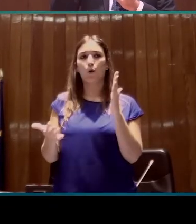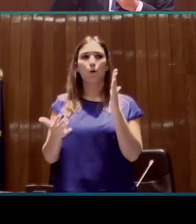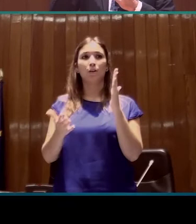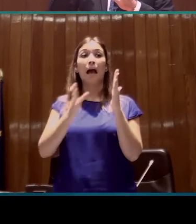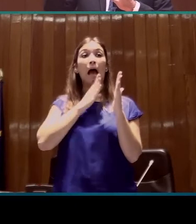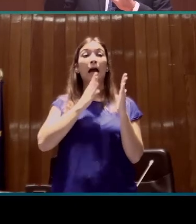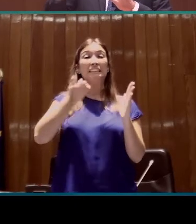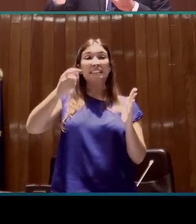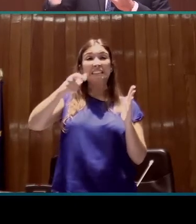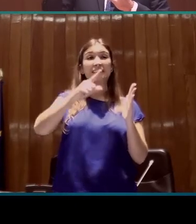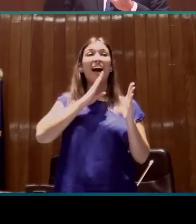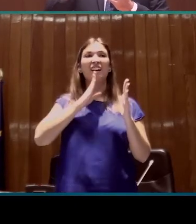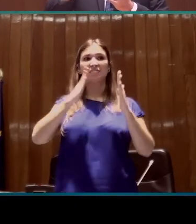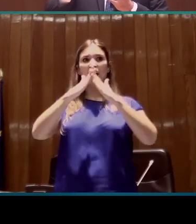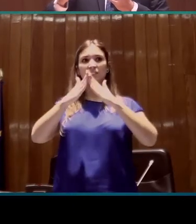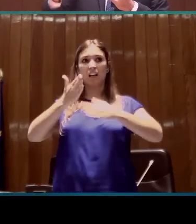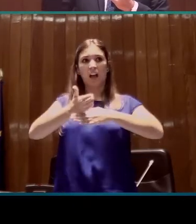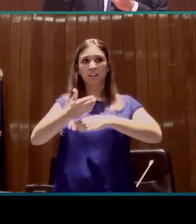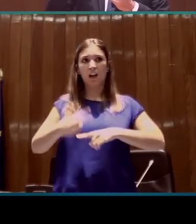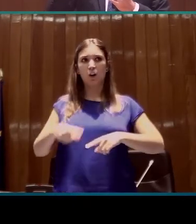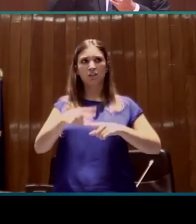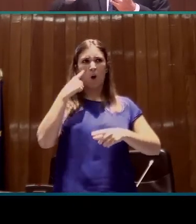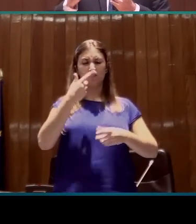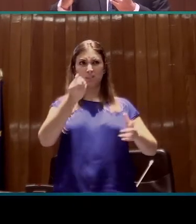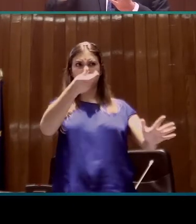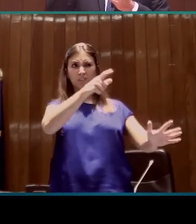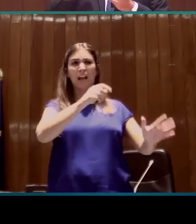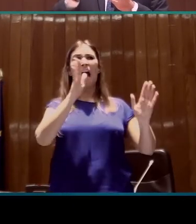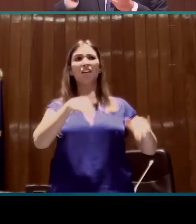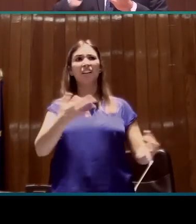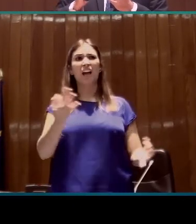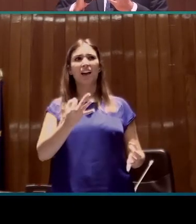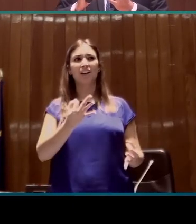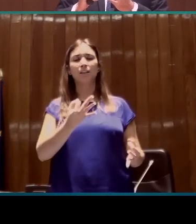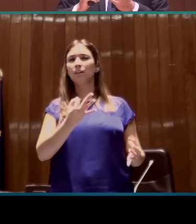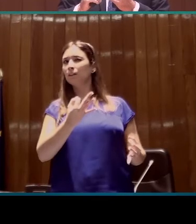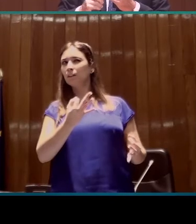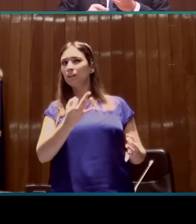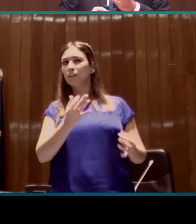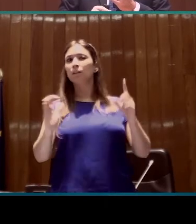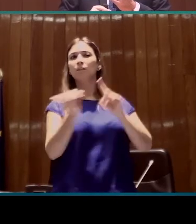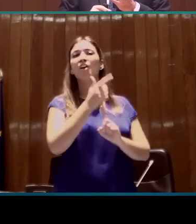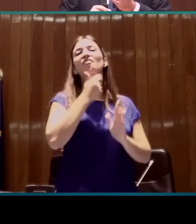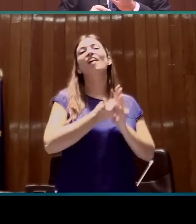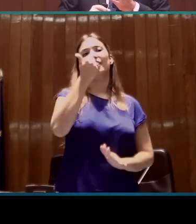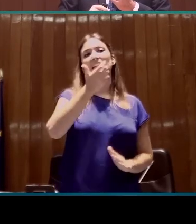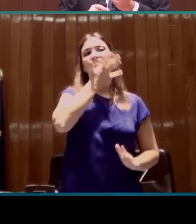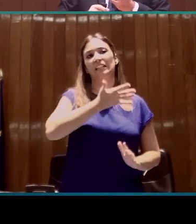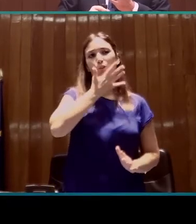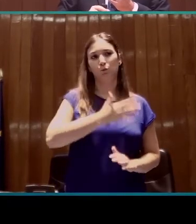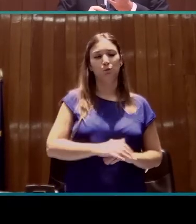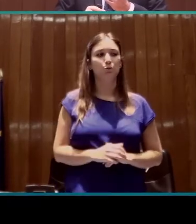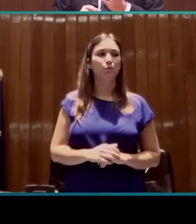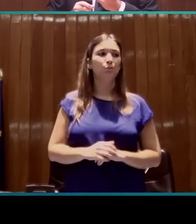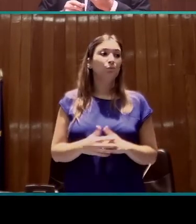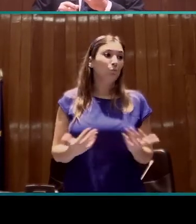alta densidad, lo que ocurre es que reconocemos más fácilmente los signos.